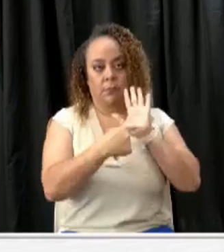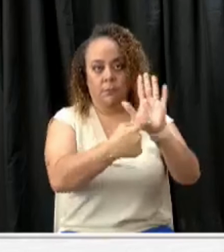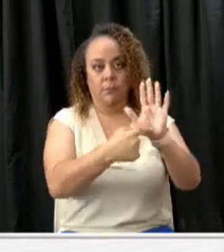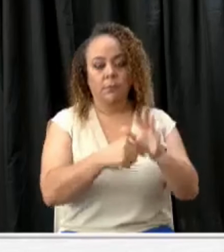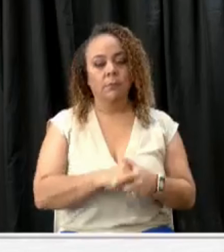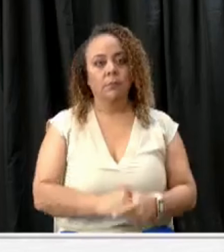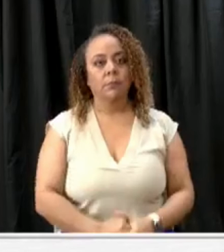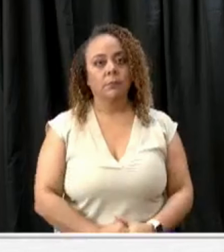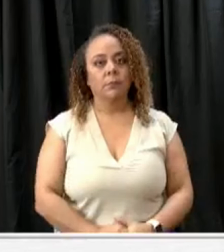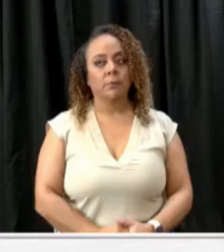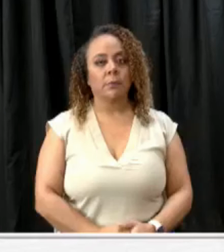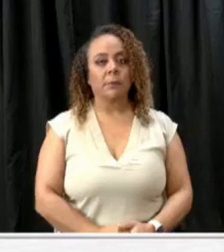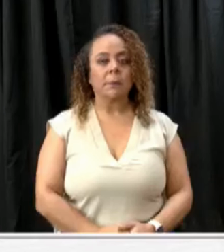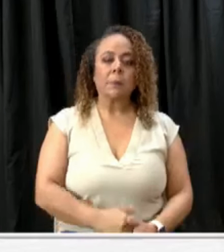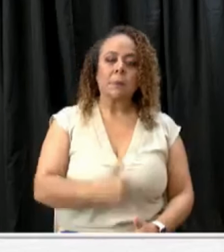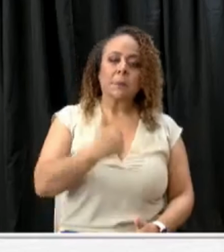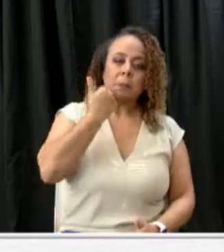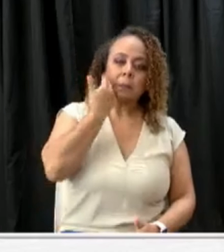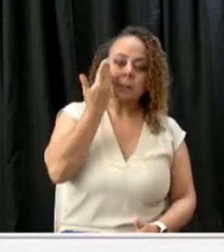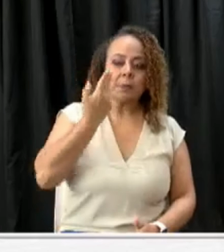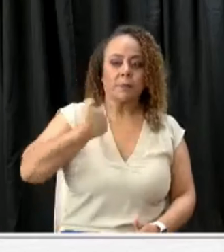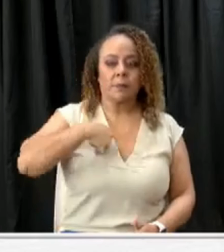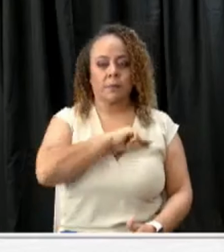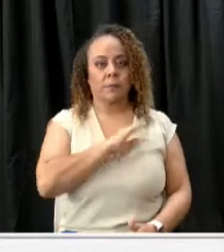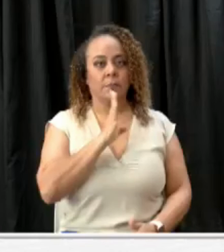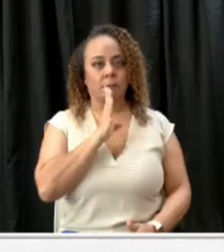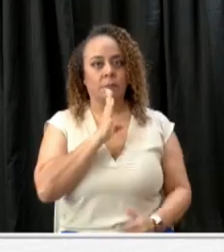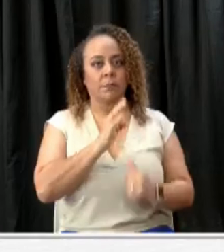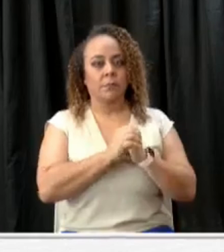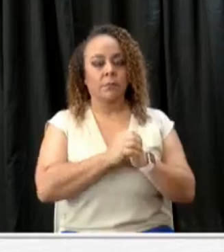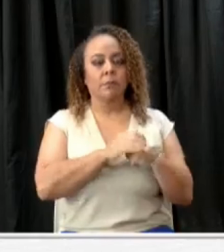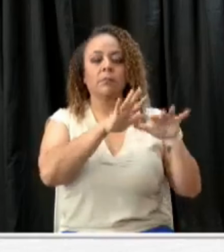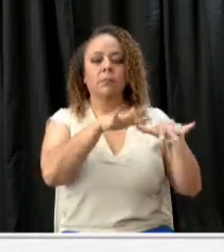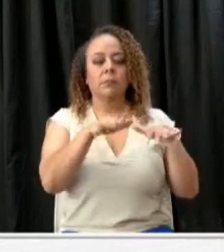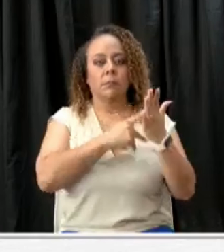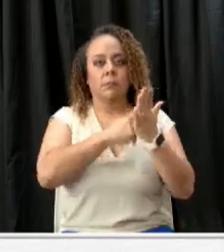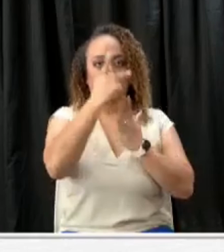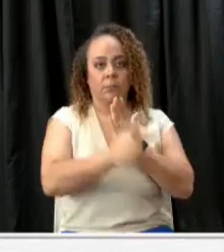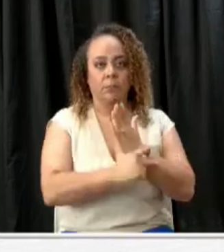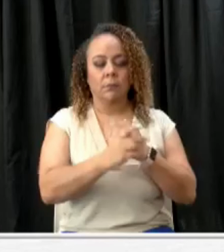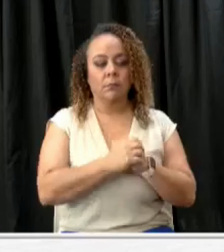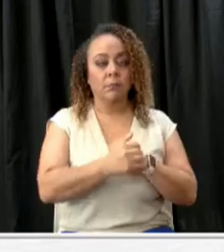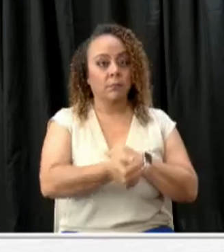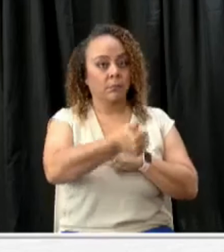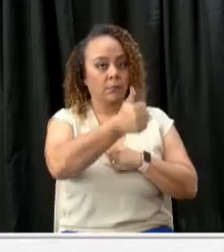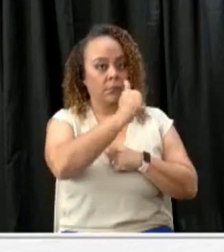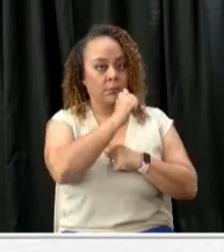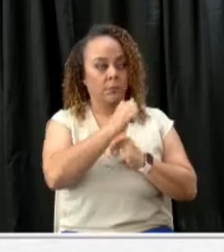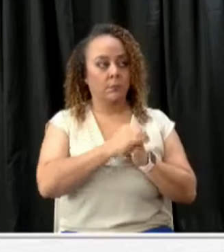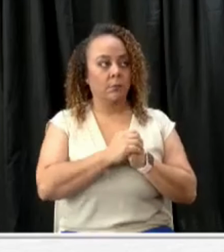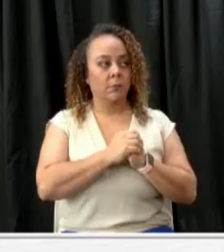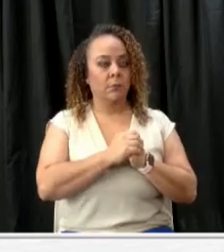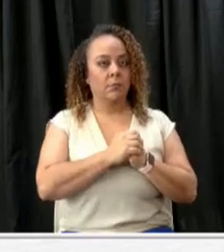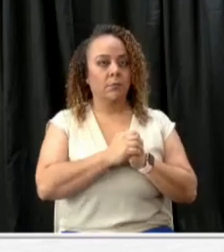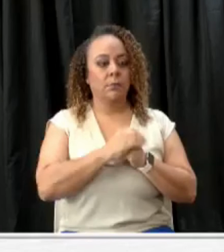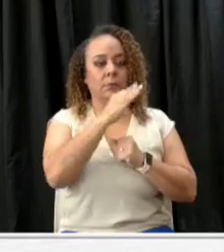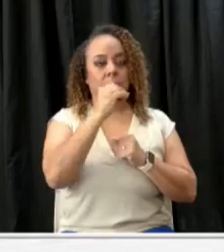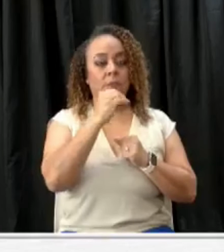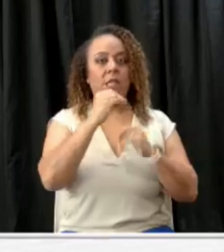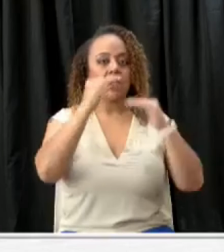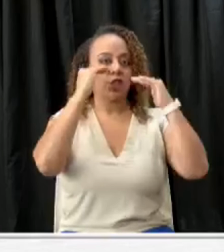son relativamente sencillas. Estamos hablando de descansos programados, hidratación y